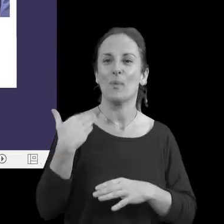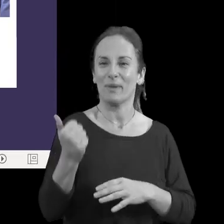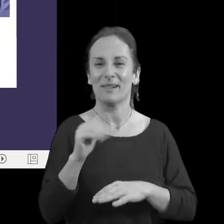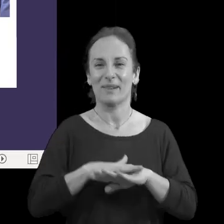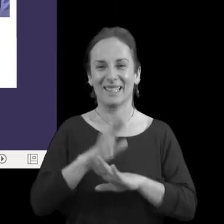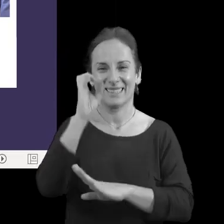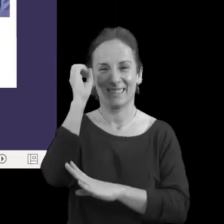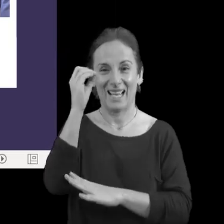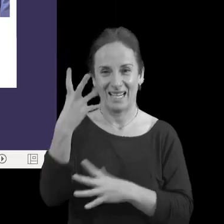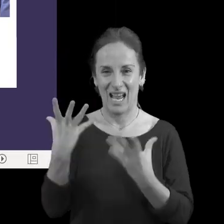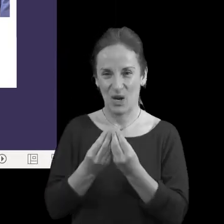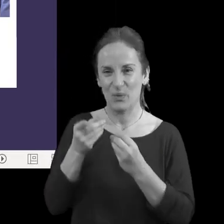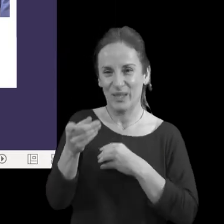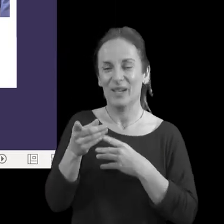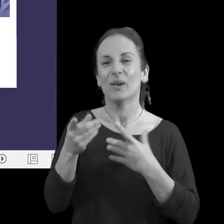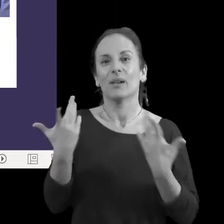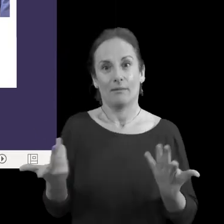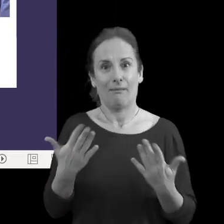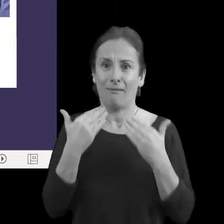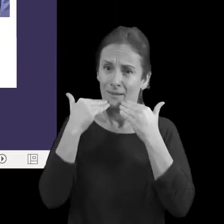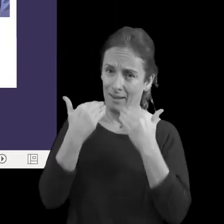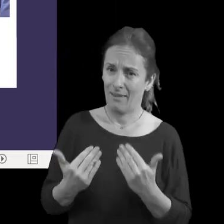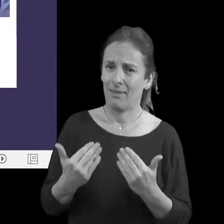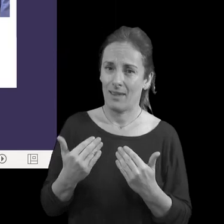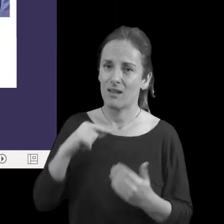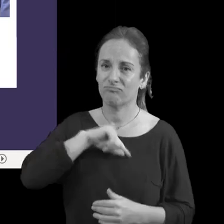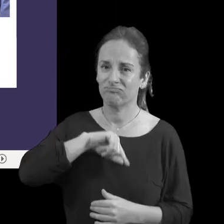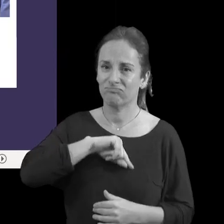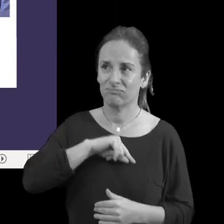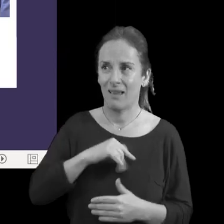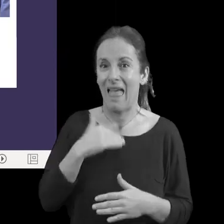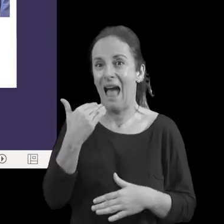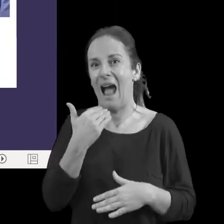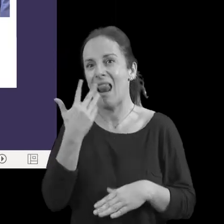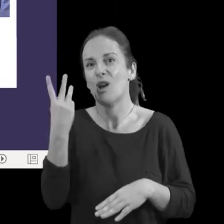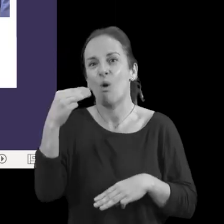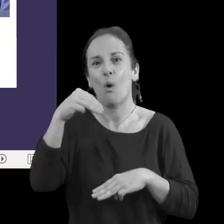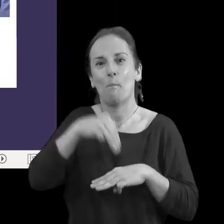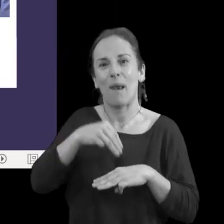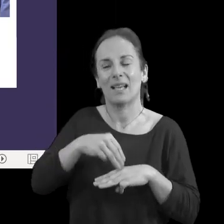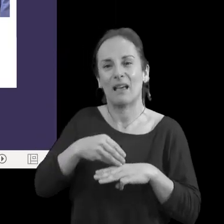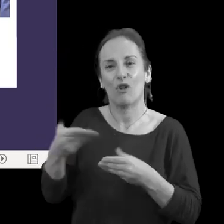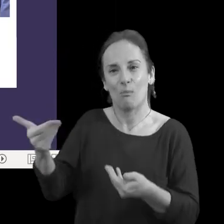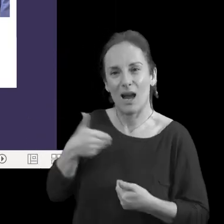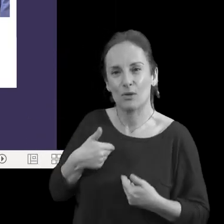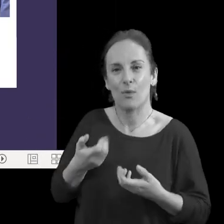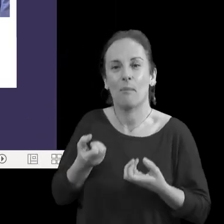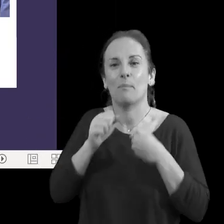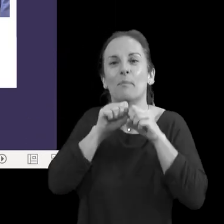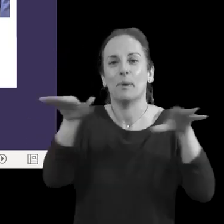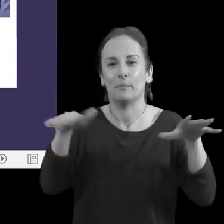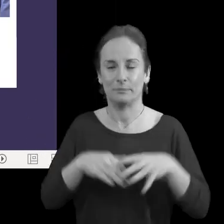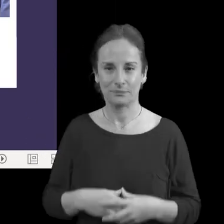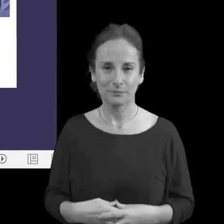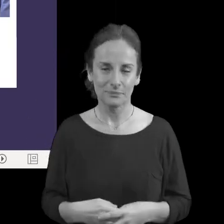charla contigo. Y se agradece, ¿no?, que al menos tengamos una pequeña plataforma, ¿no?, en la que poder hablar.